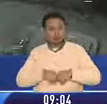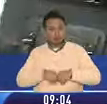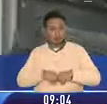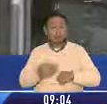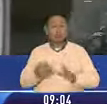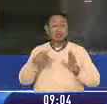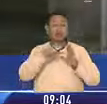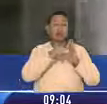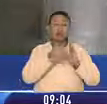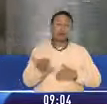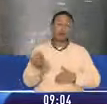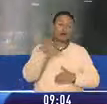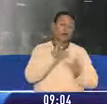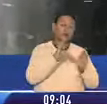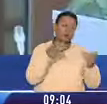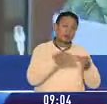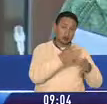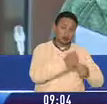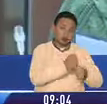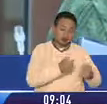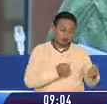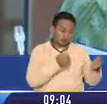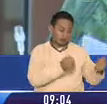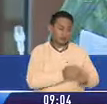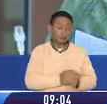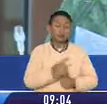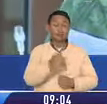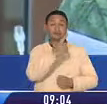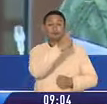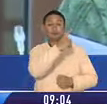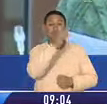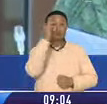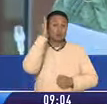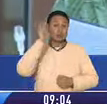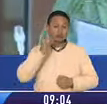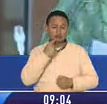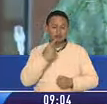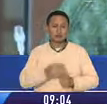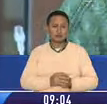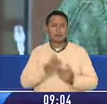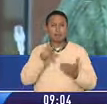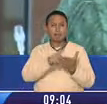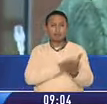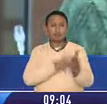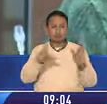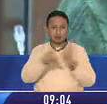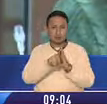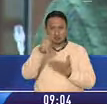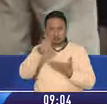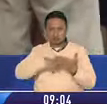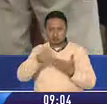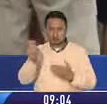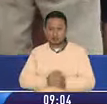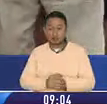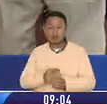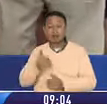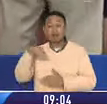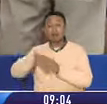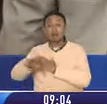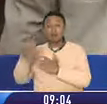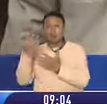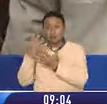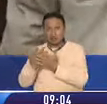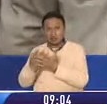norma vuelva a la Comisión de Seguridad. Mirela Pazmiño, por ejemplo, advirtió que la aprobación del proyecto de ley podría generar un hacinamiento en las cárceles